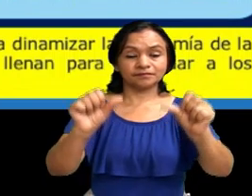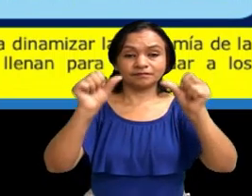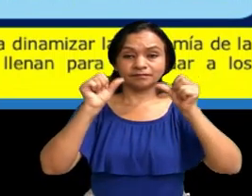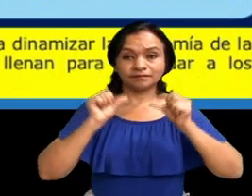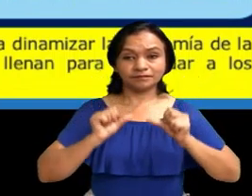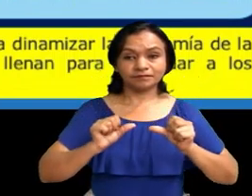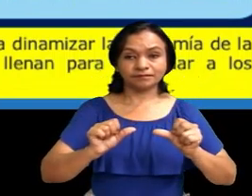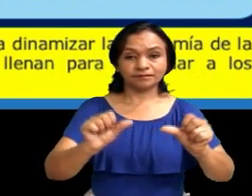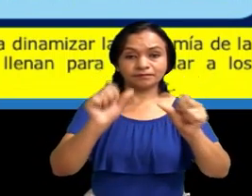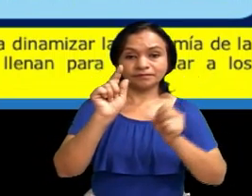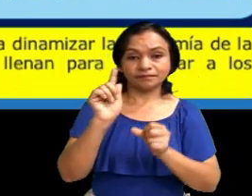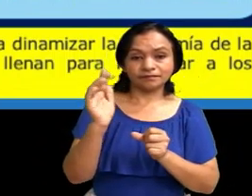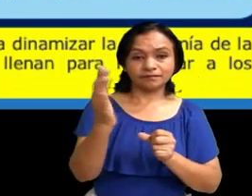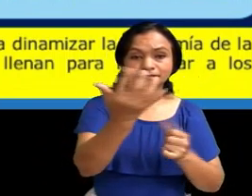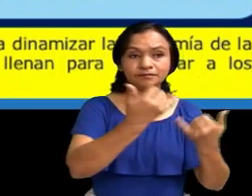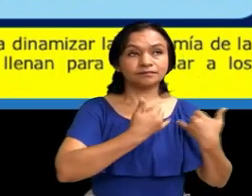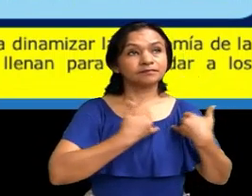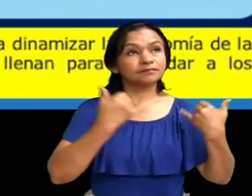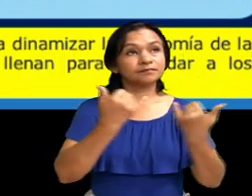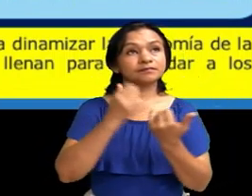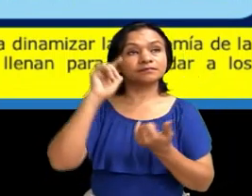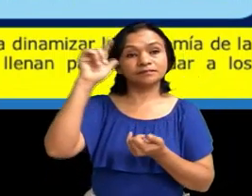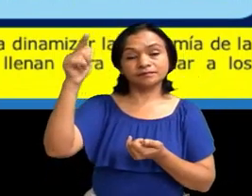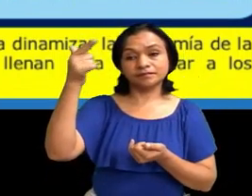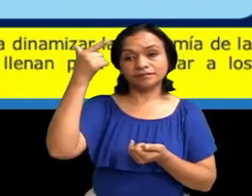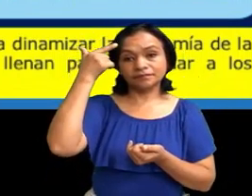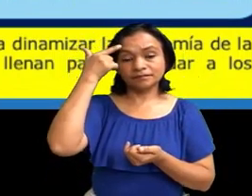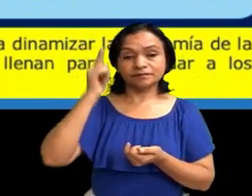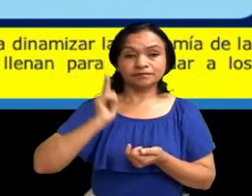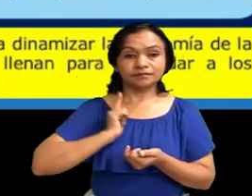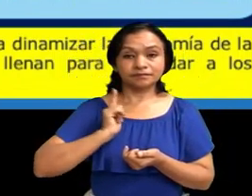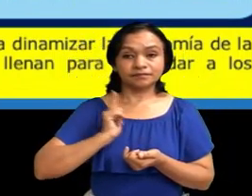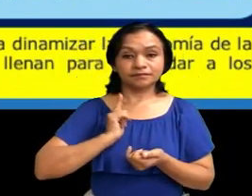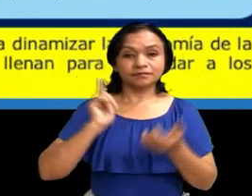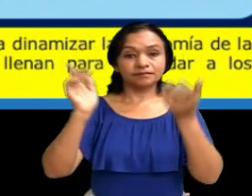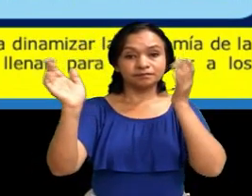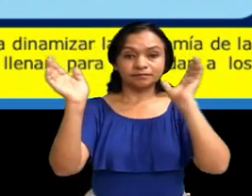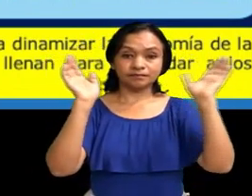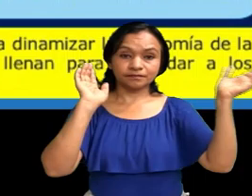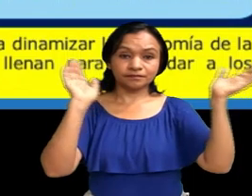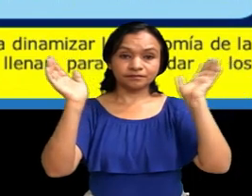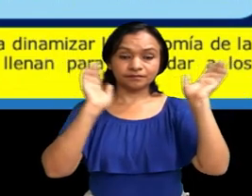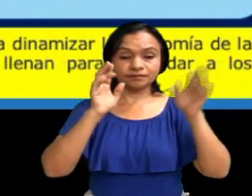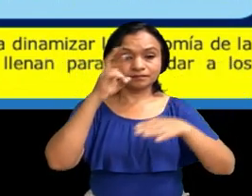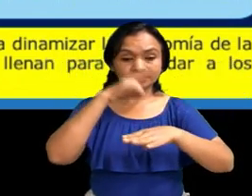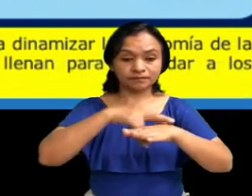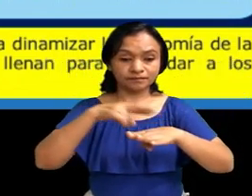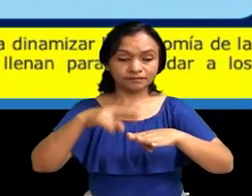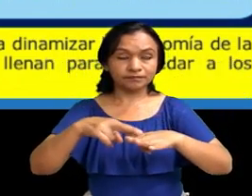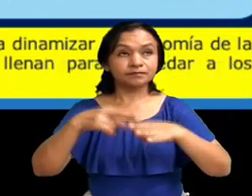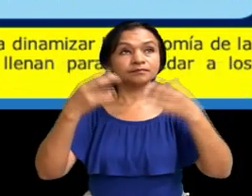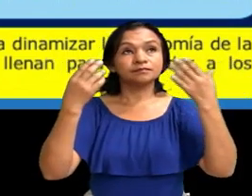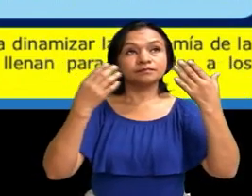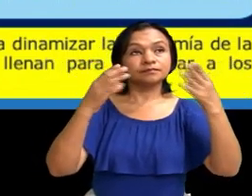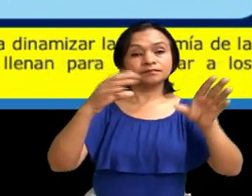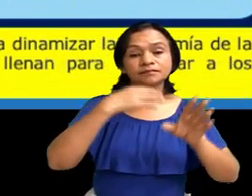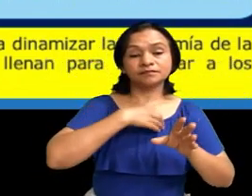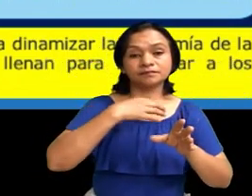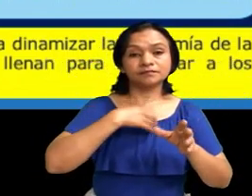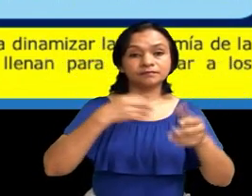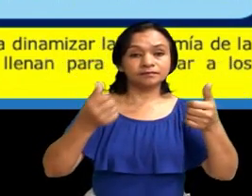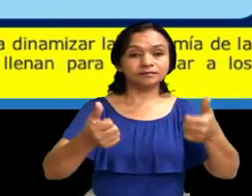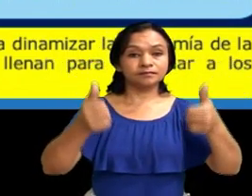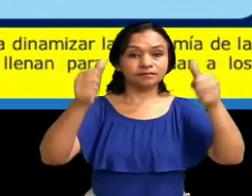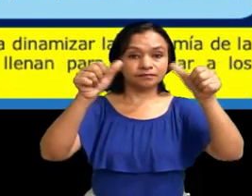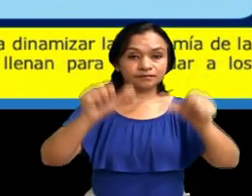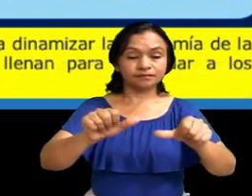constante entre todas las instituciones de gobierno, ¿verdad? Entonces ya existe un mercado que tiene todas sus reglas, todas sus normativas establecida, es un